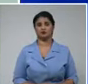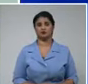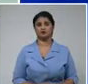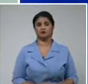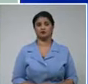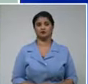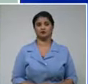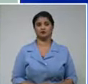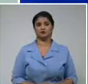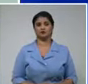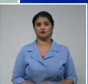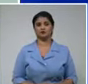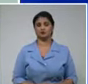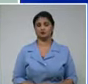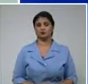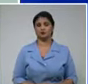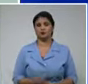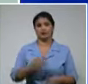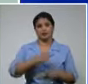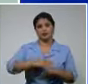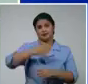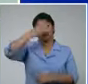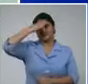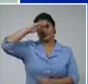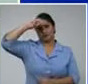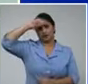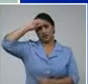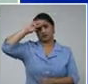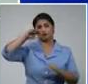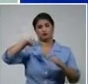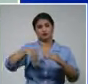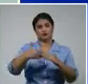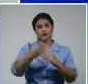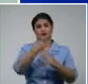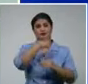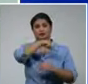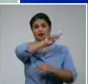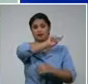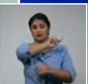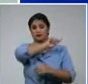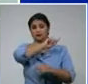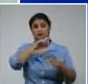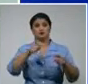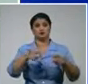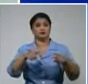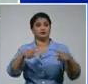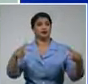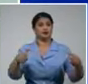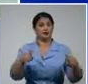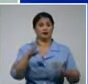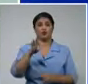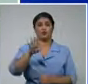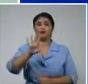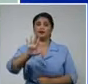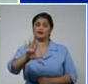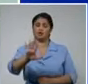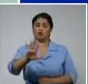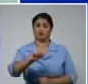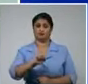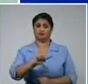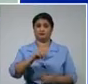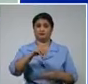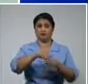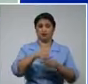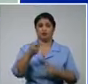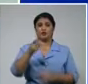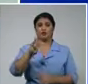Santiago incrementa los casos en el día de ayer a 45, 13 más. Todos recordamos que esta fue una